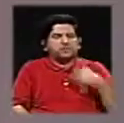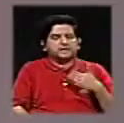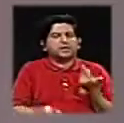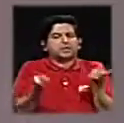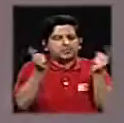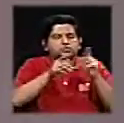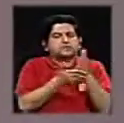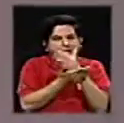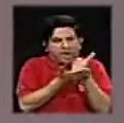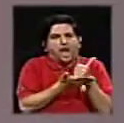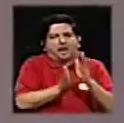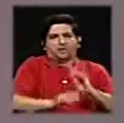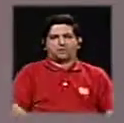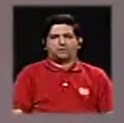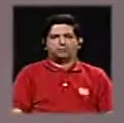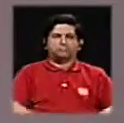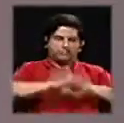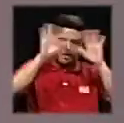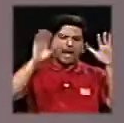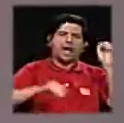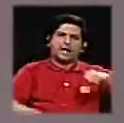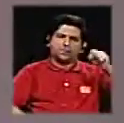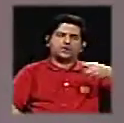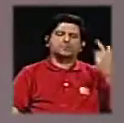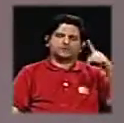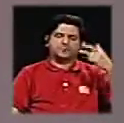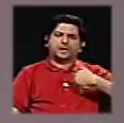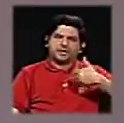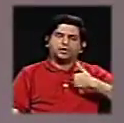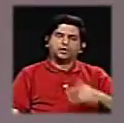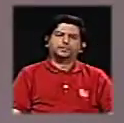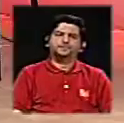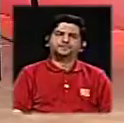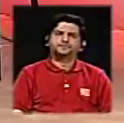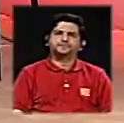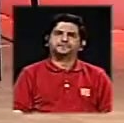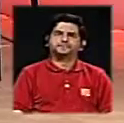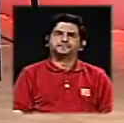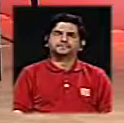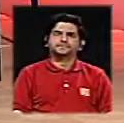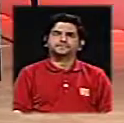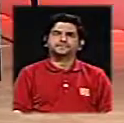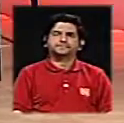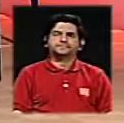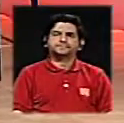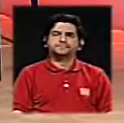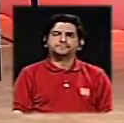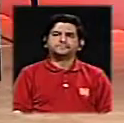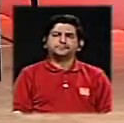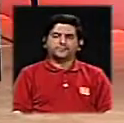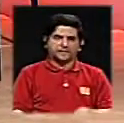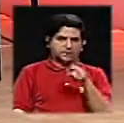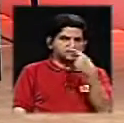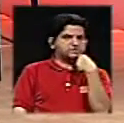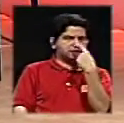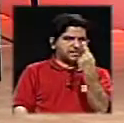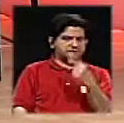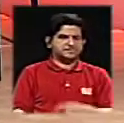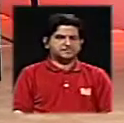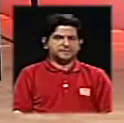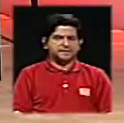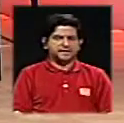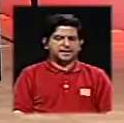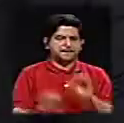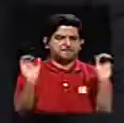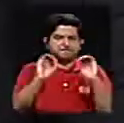podía pasar ahí, ¿verdad? Entonces, claro que hubo un riesgo tomado. Uh-huh. Usted ha dicho que